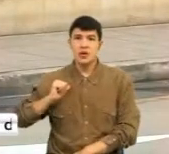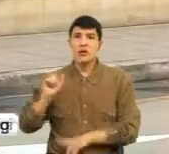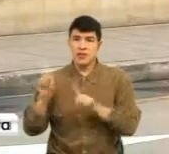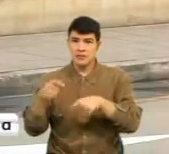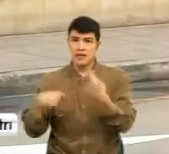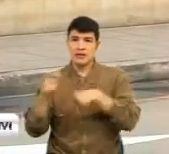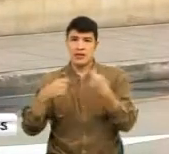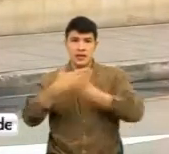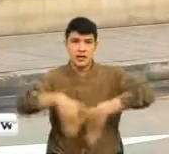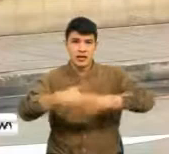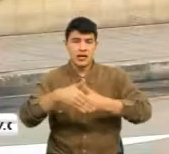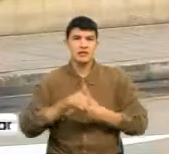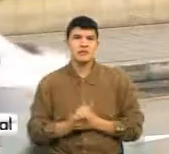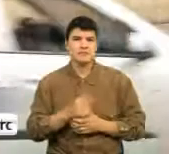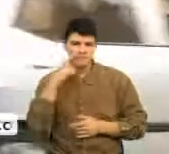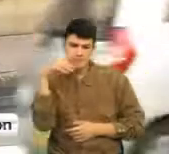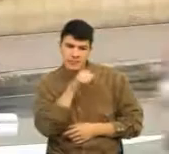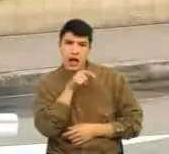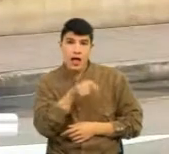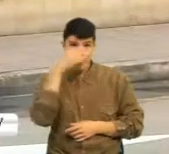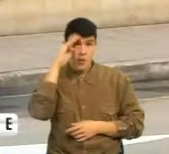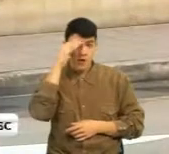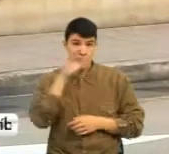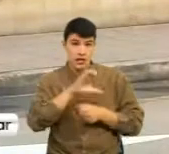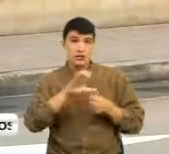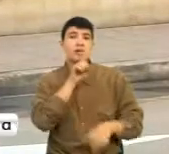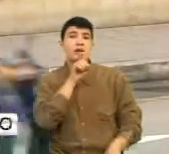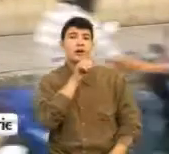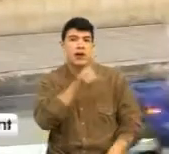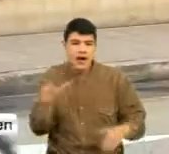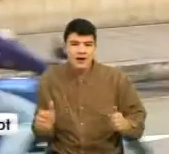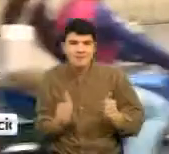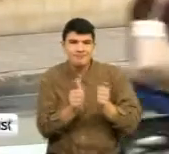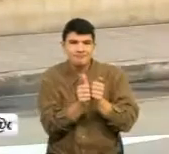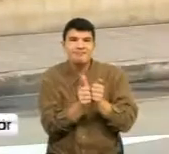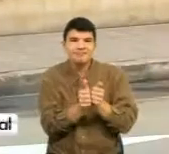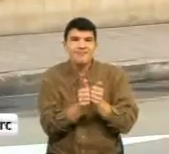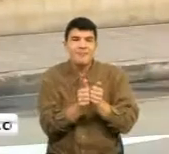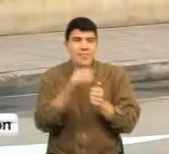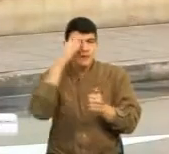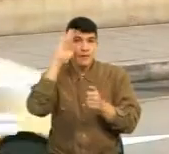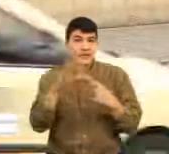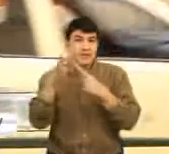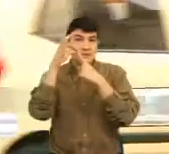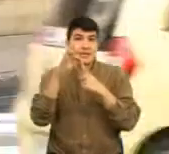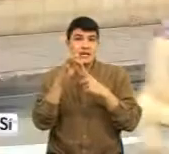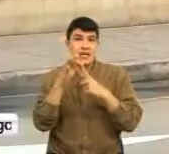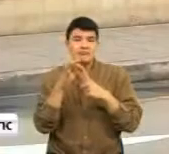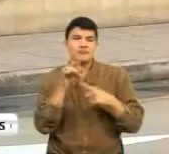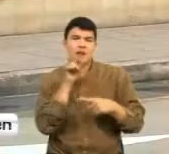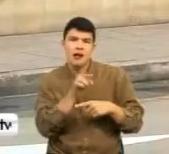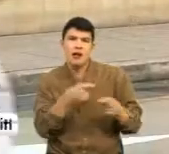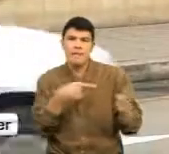ventas ambulantes fueron detectados por la policía metropolitana que en conjunto con migración colombia los deportó en las últimas